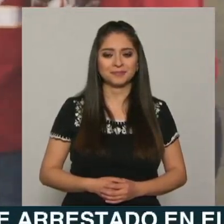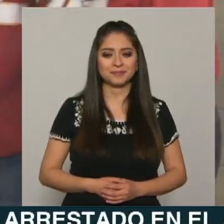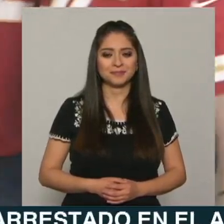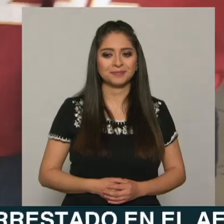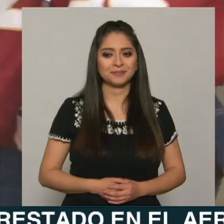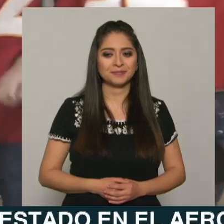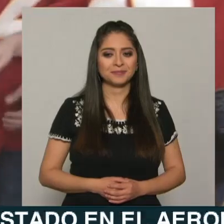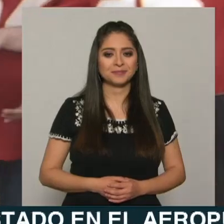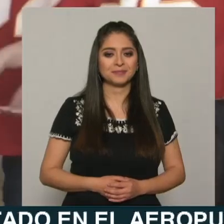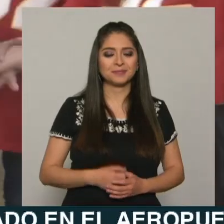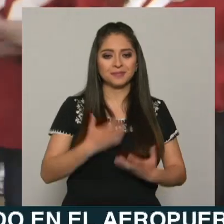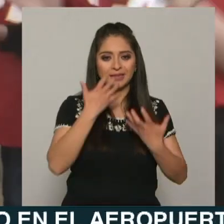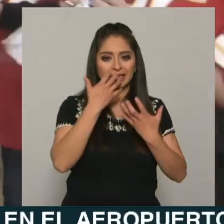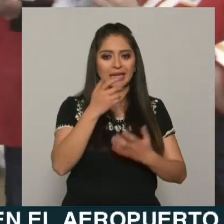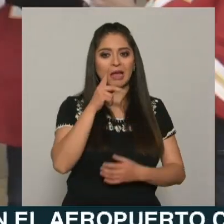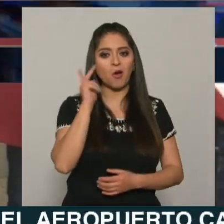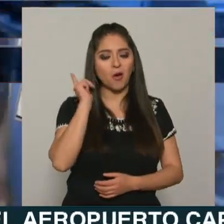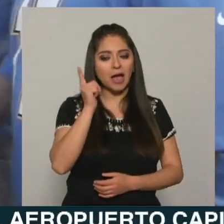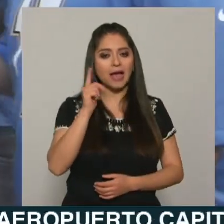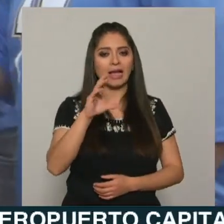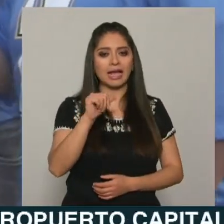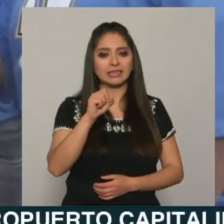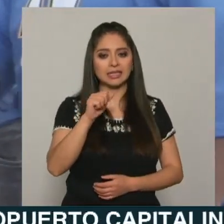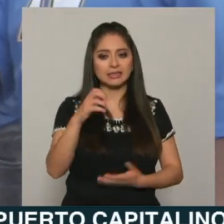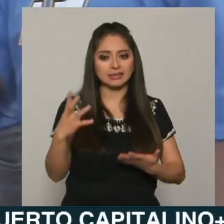¡Vamos, Kansas! ¡Go